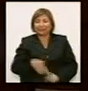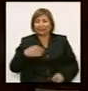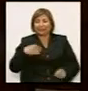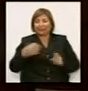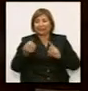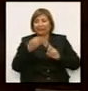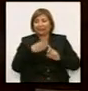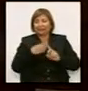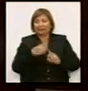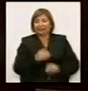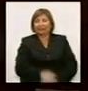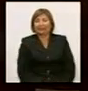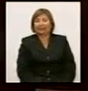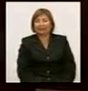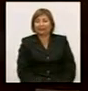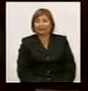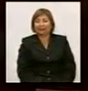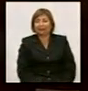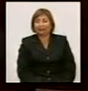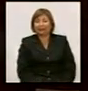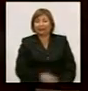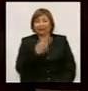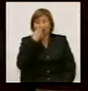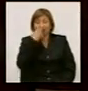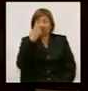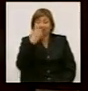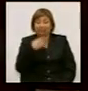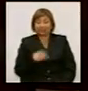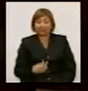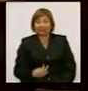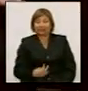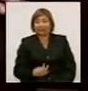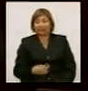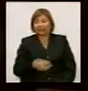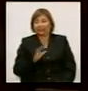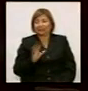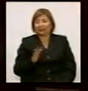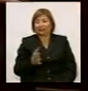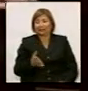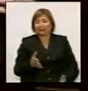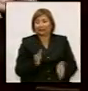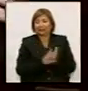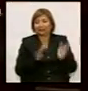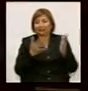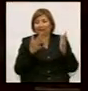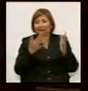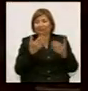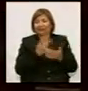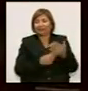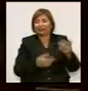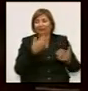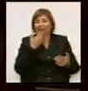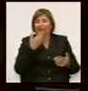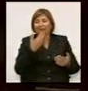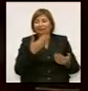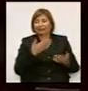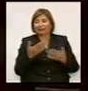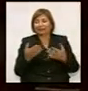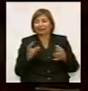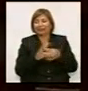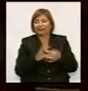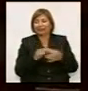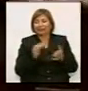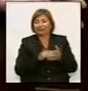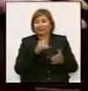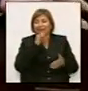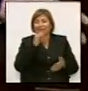así. Y como me ven así, agradezco el aplauso de quienes corroboran que